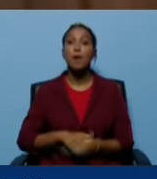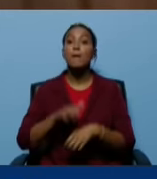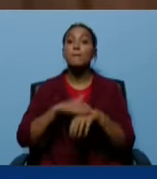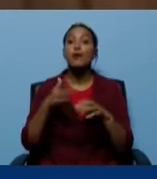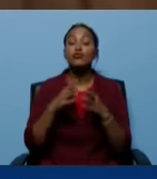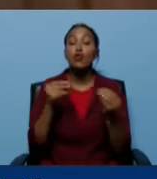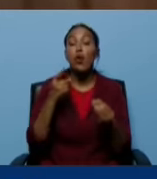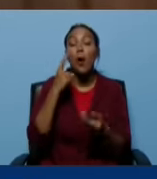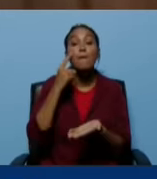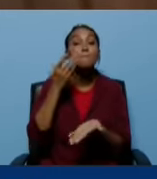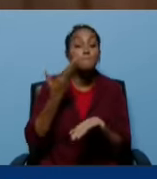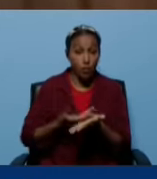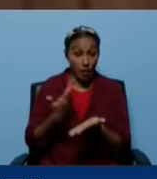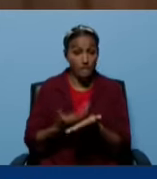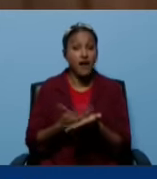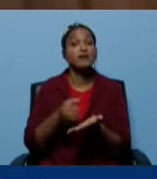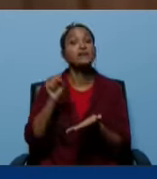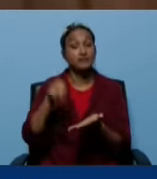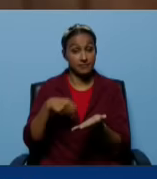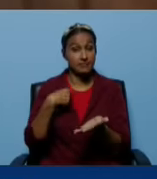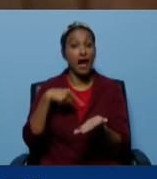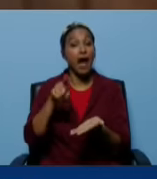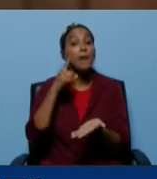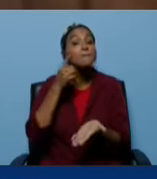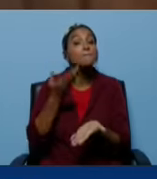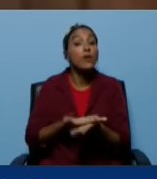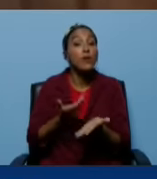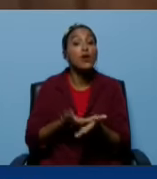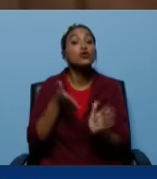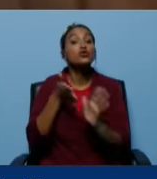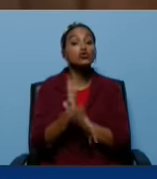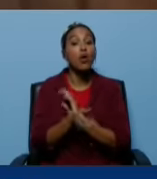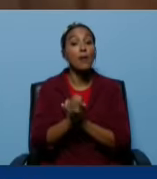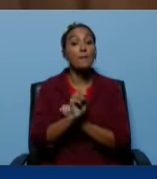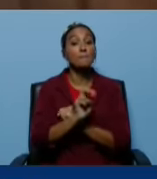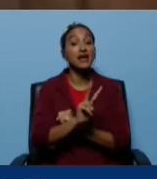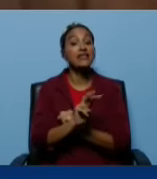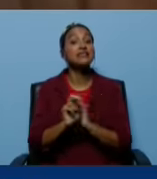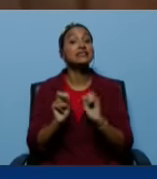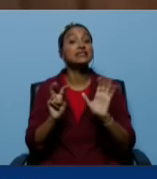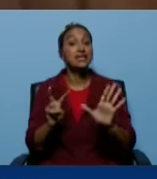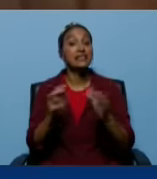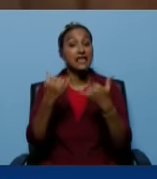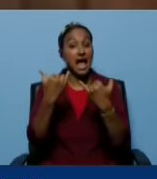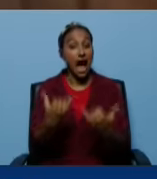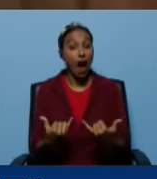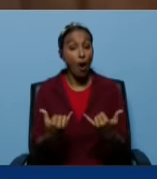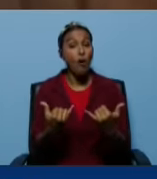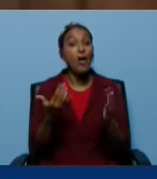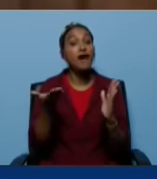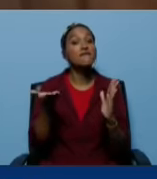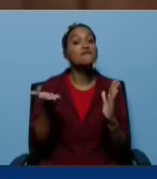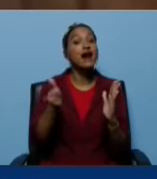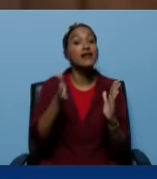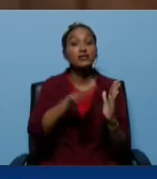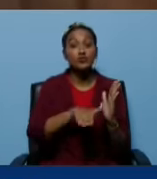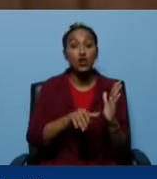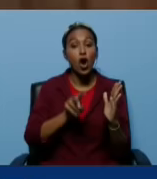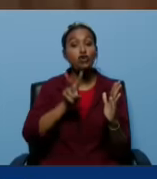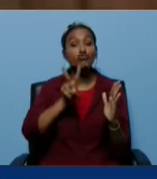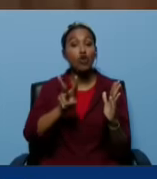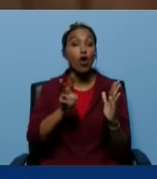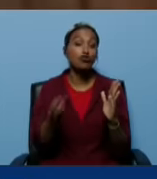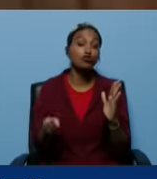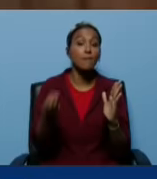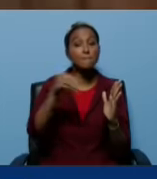en contrario, de los 27 fallecidos, yo he incorporado dos vinculados a dos motorizados